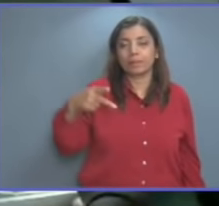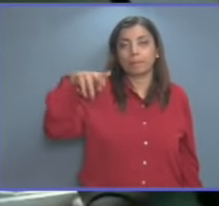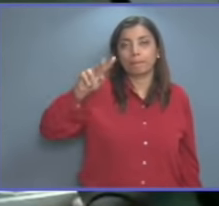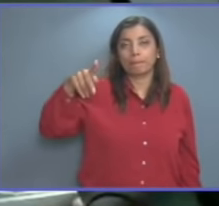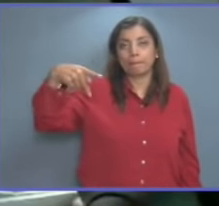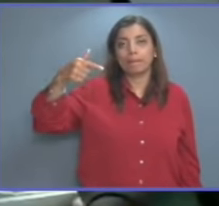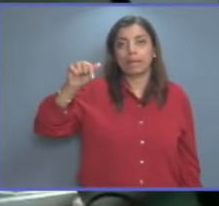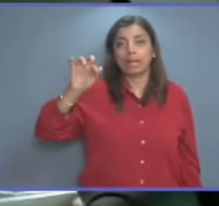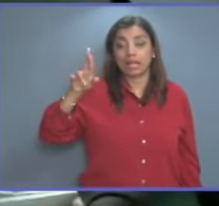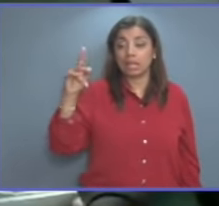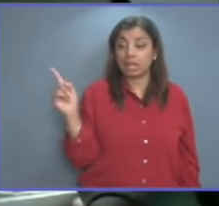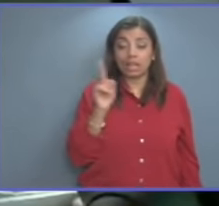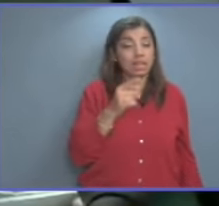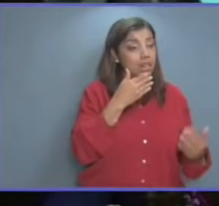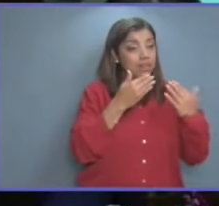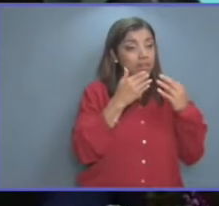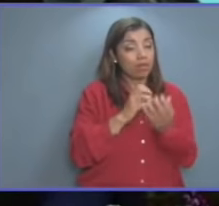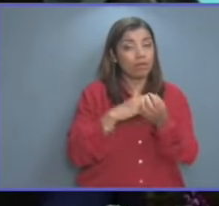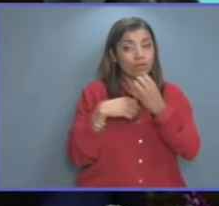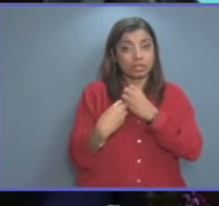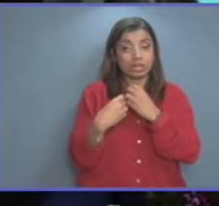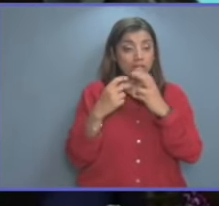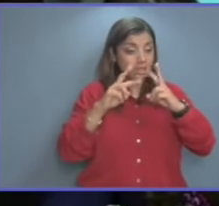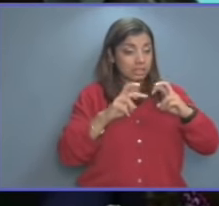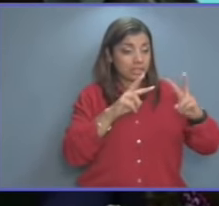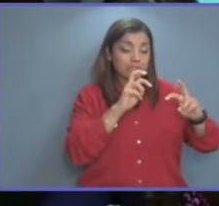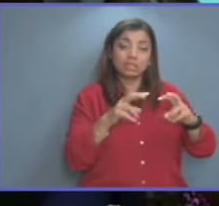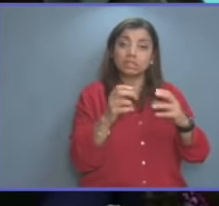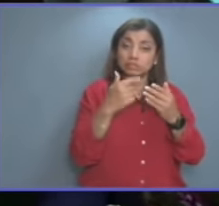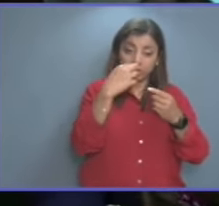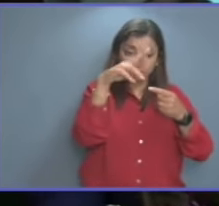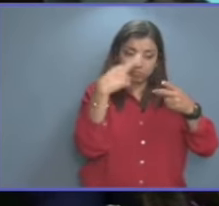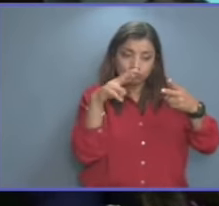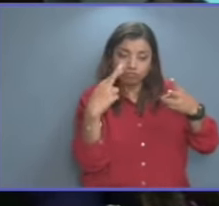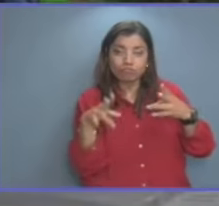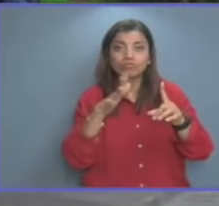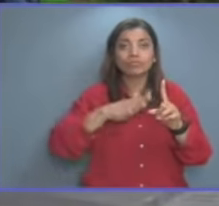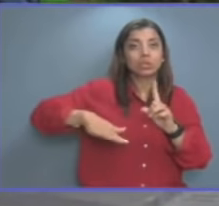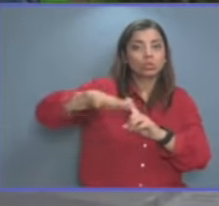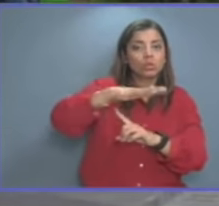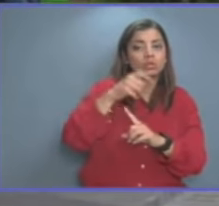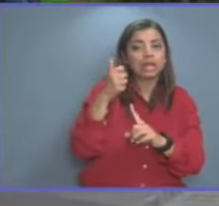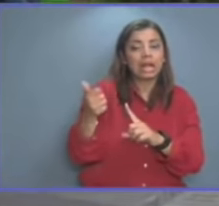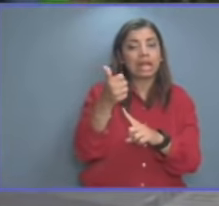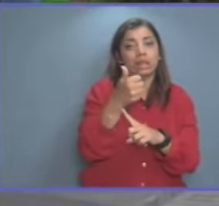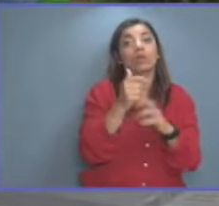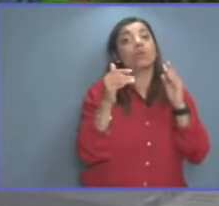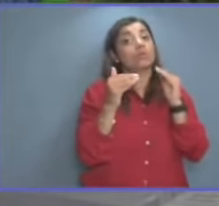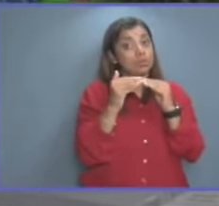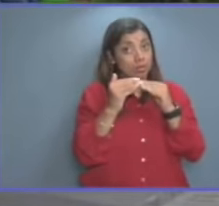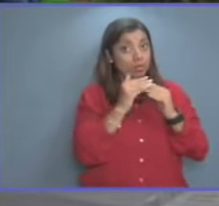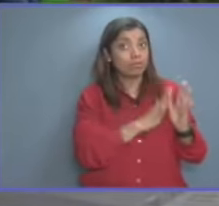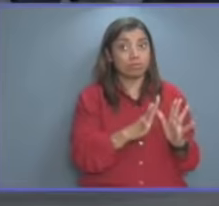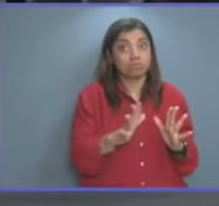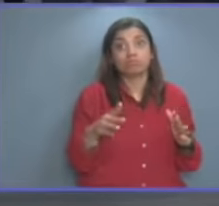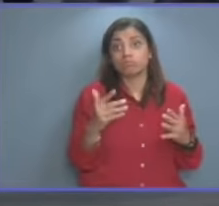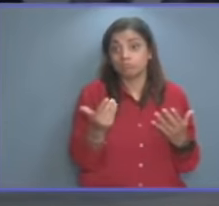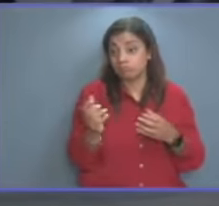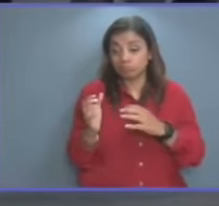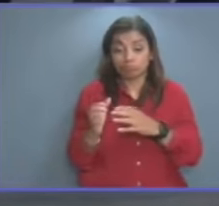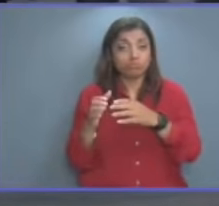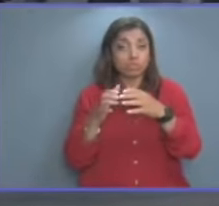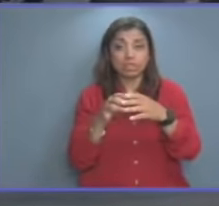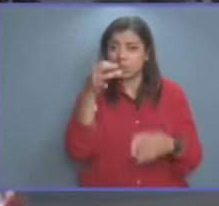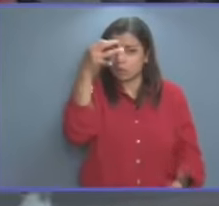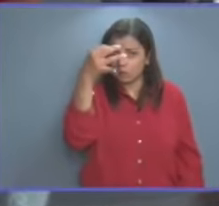cuentan con unidades especializadas para la elaboración de un diagnóstico situacional además de un plan de acción para atender a este sector de